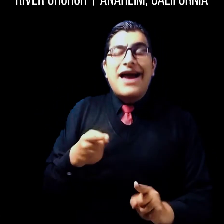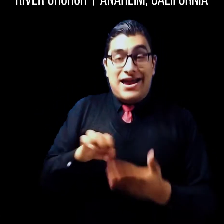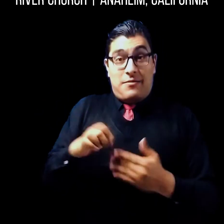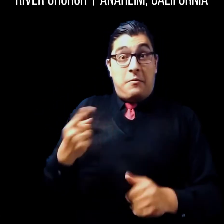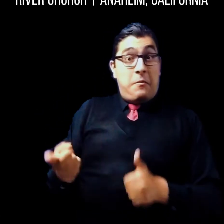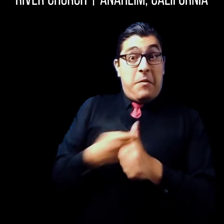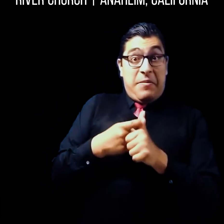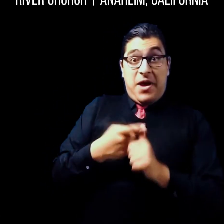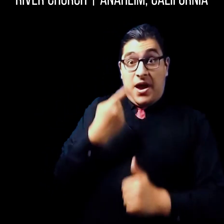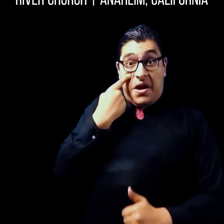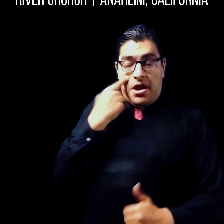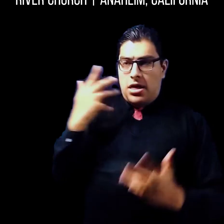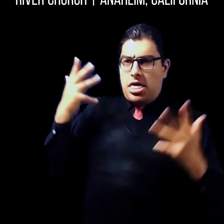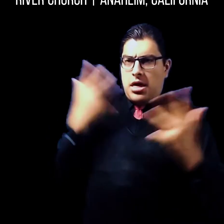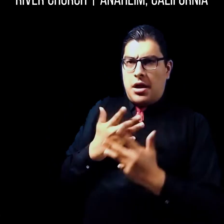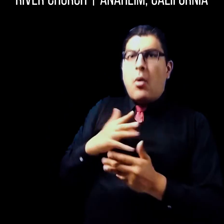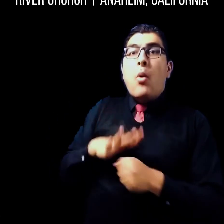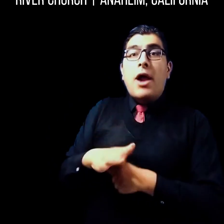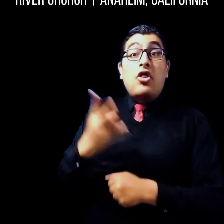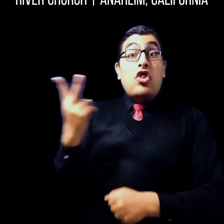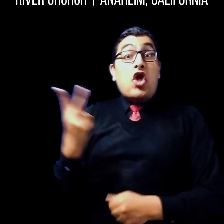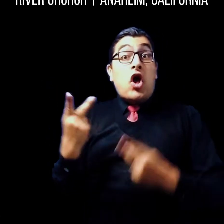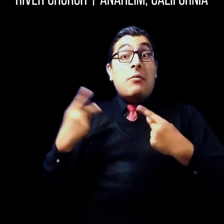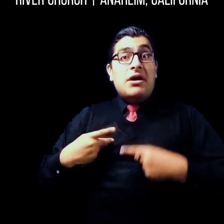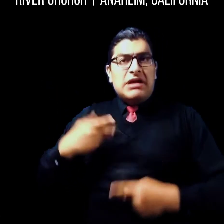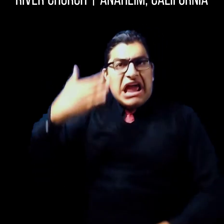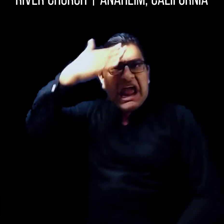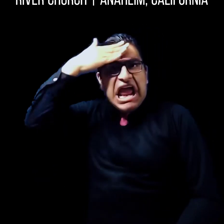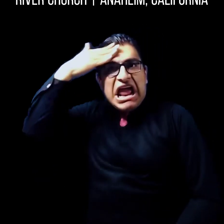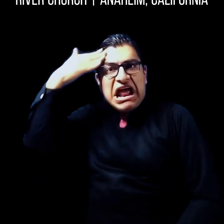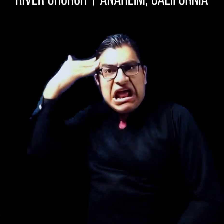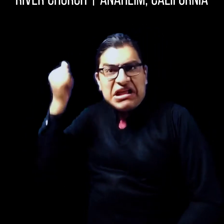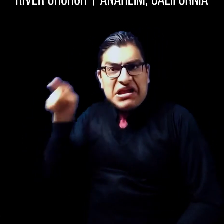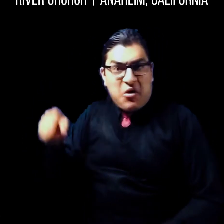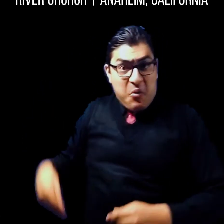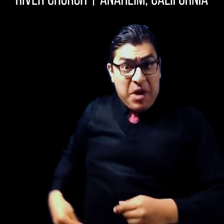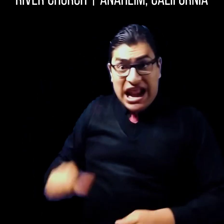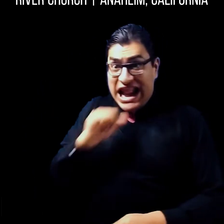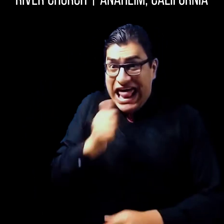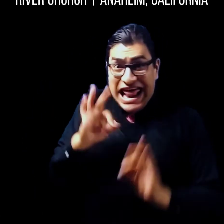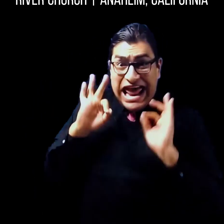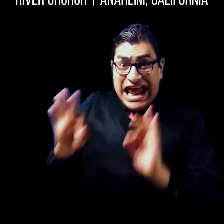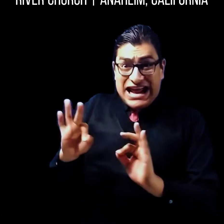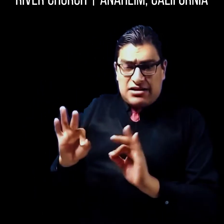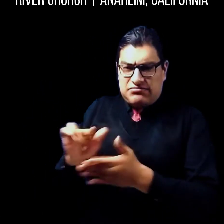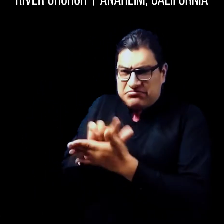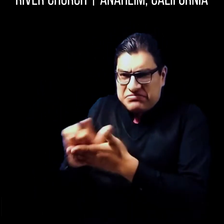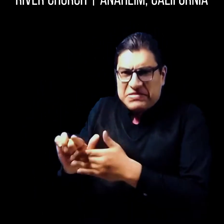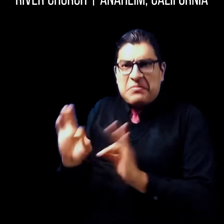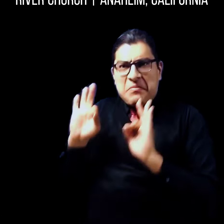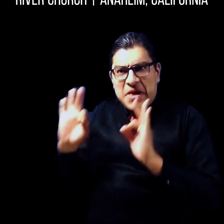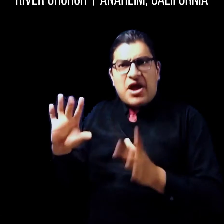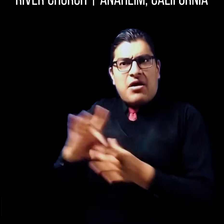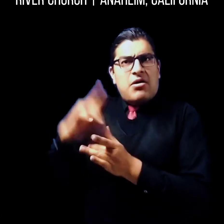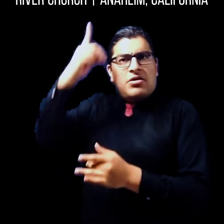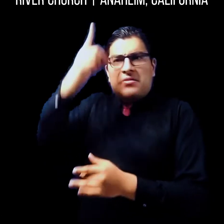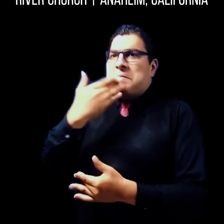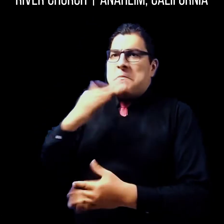primero que lo estremece a él es ver dos personas inocentes, puras,